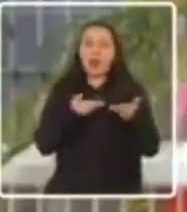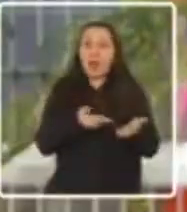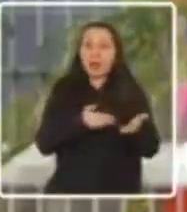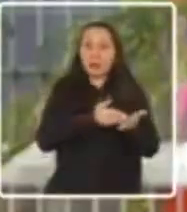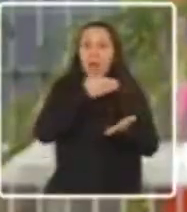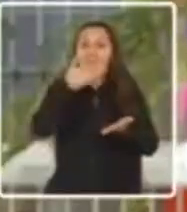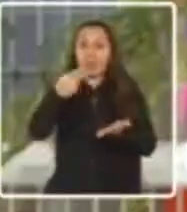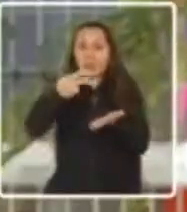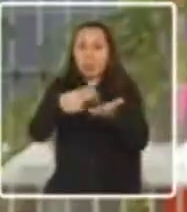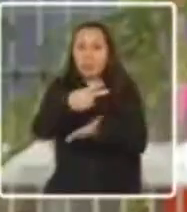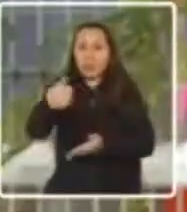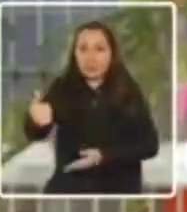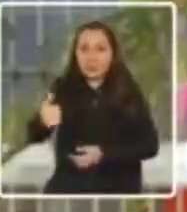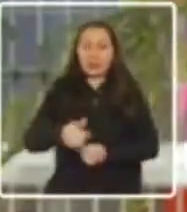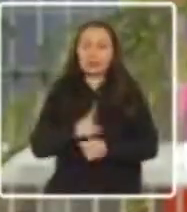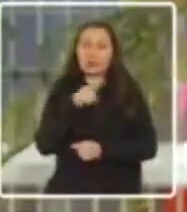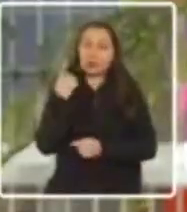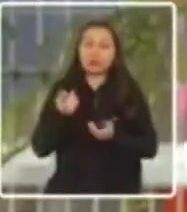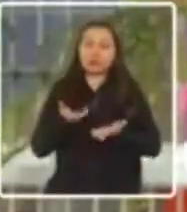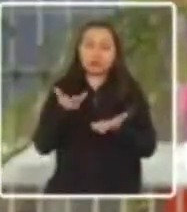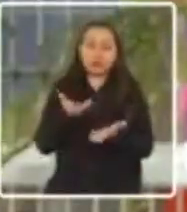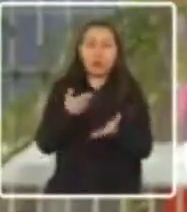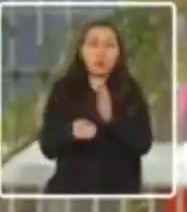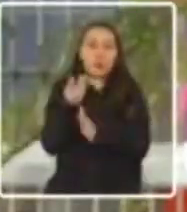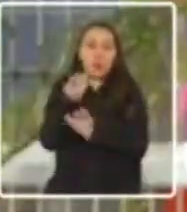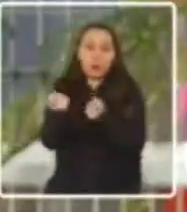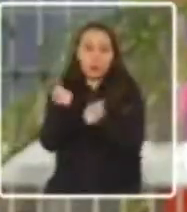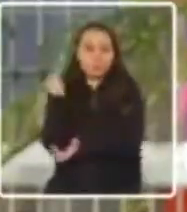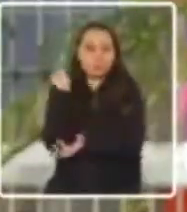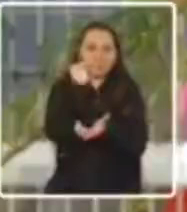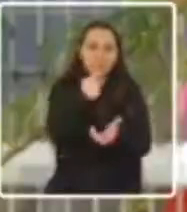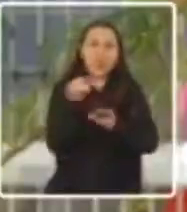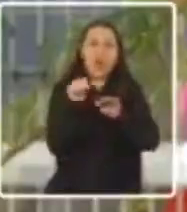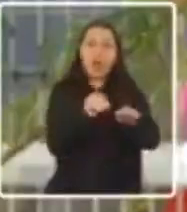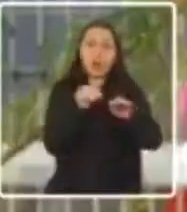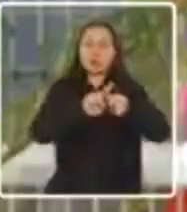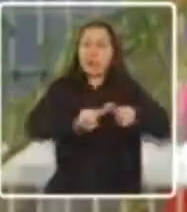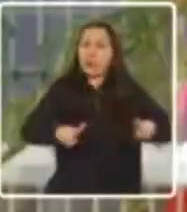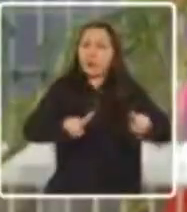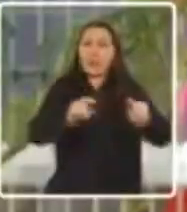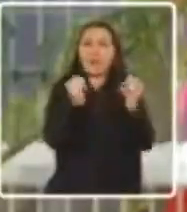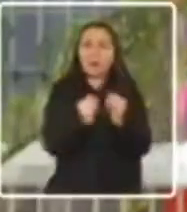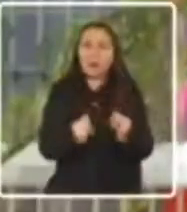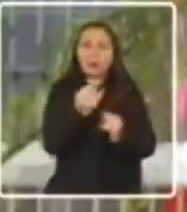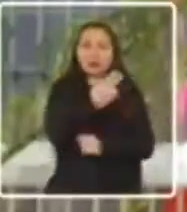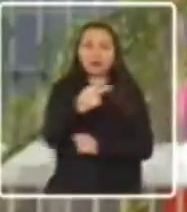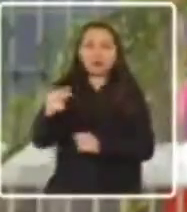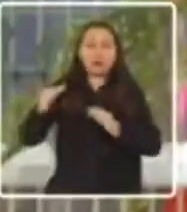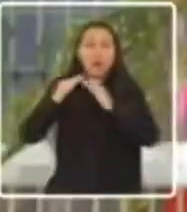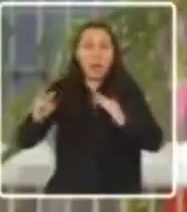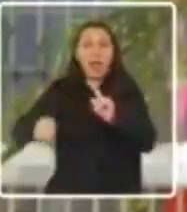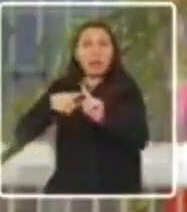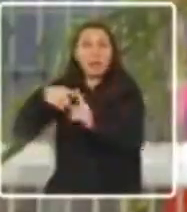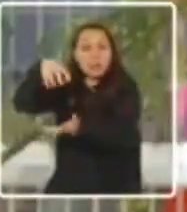al 2026 vamos a disponer de nuevos recursos para apoyar de diferentes maneras, en sus hogares, además